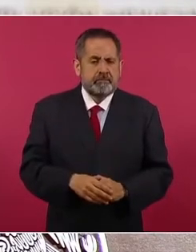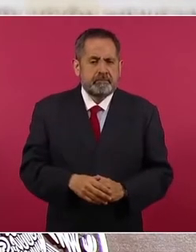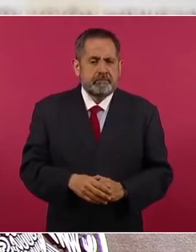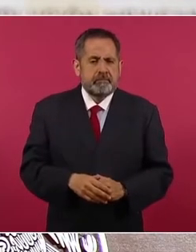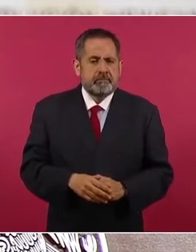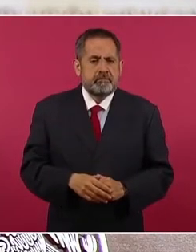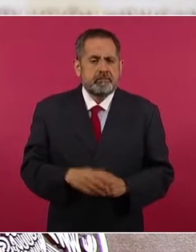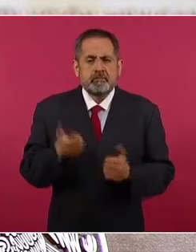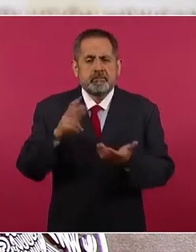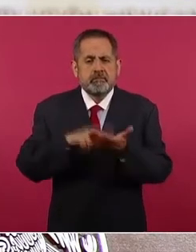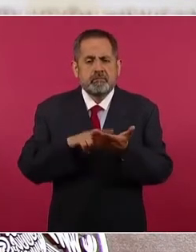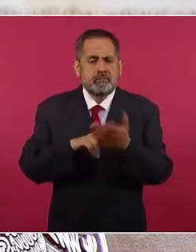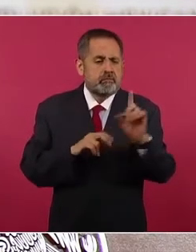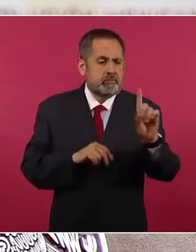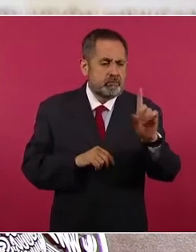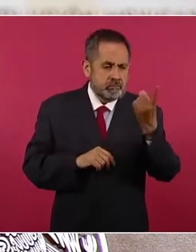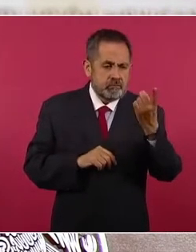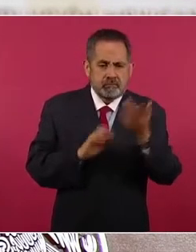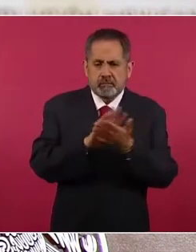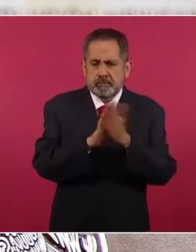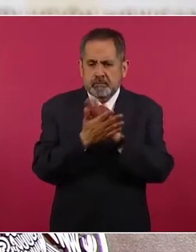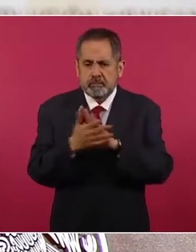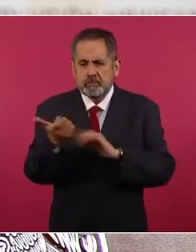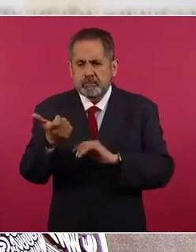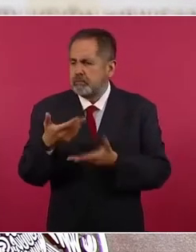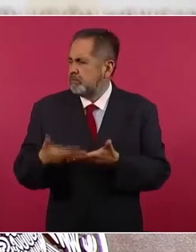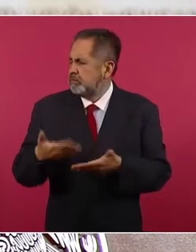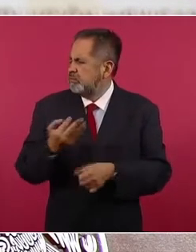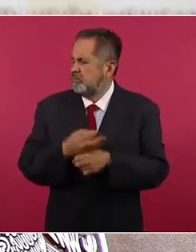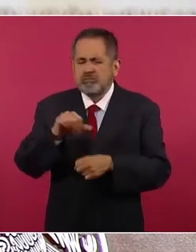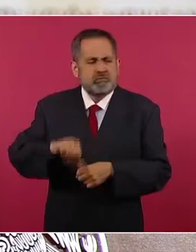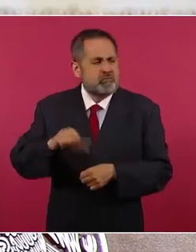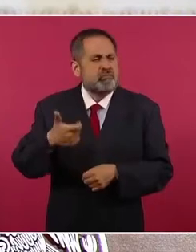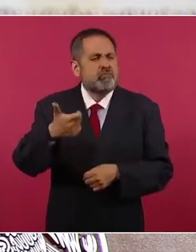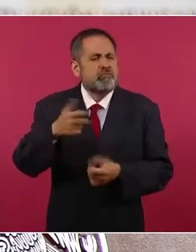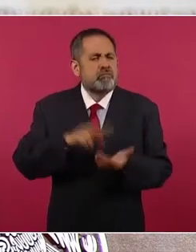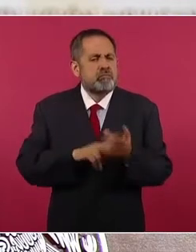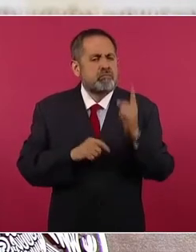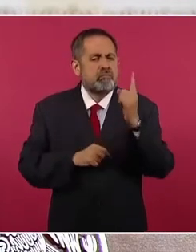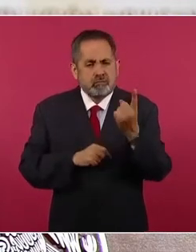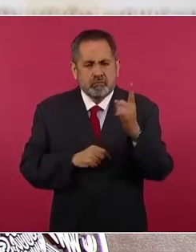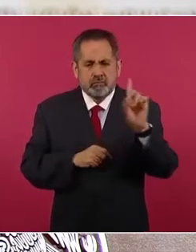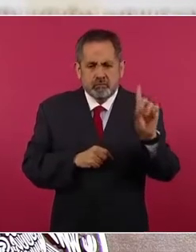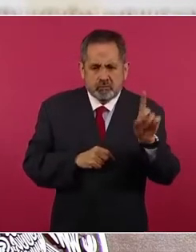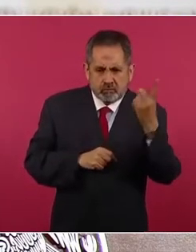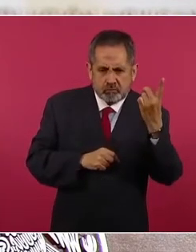Tipo de cambio, sí. ¿Y a cómo está ahora? ¿Hoy?